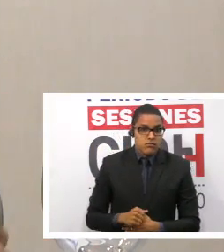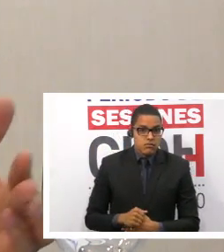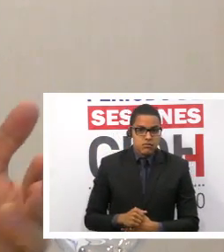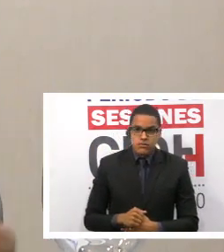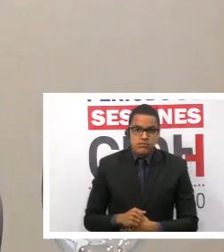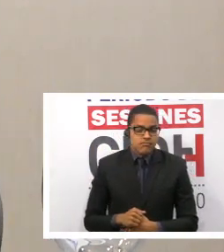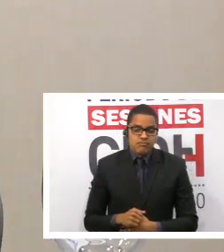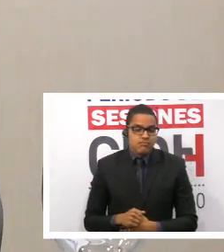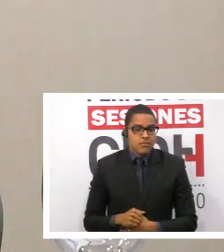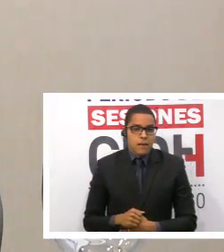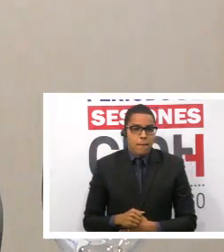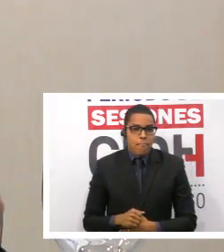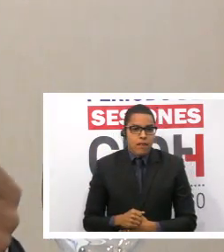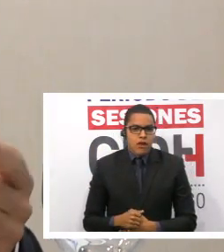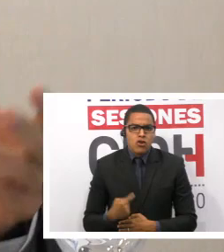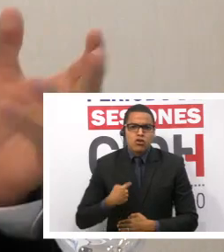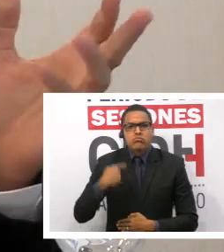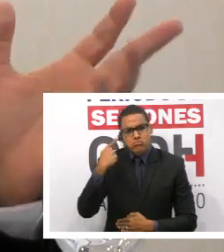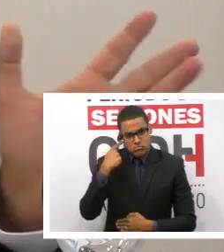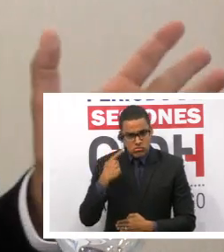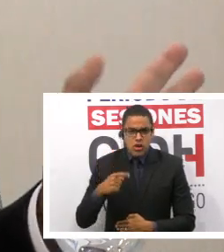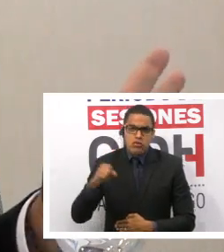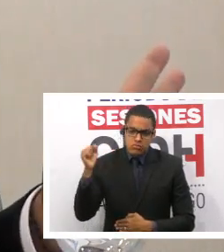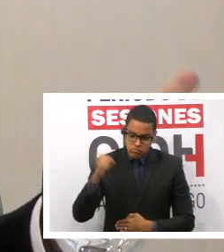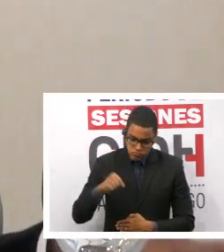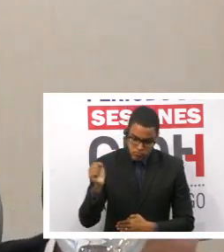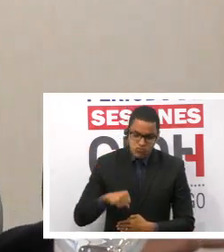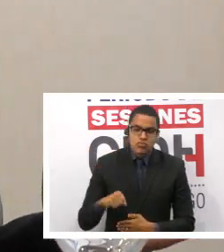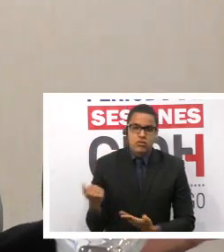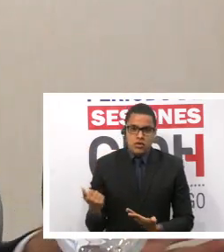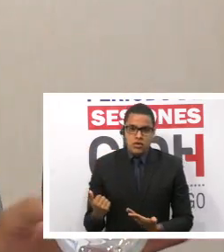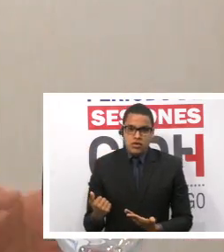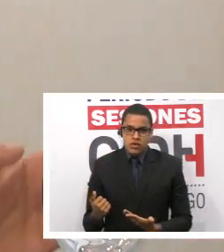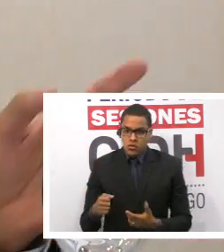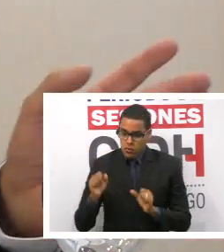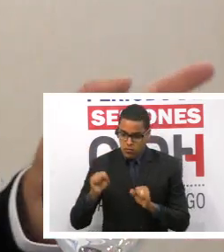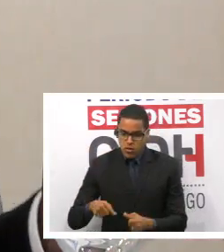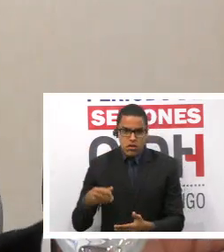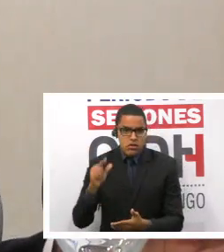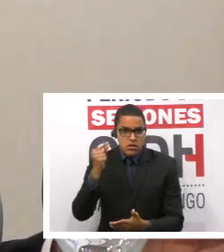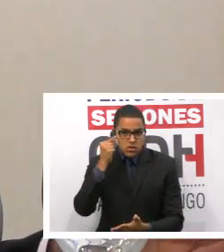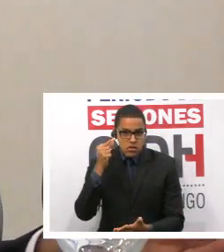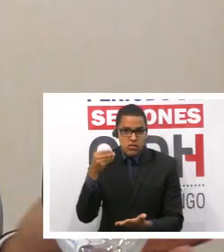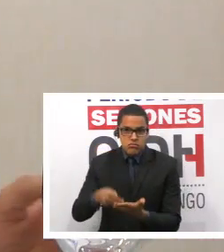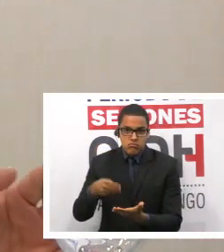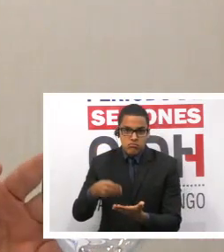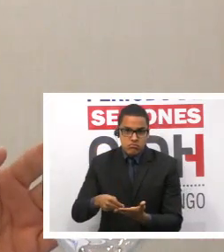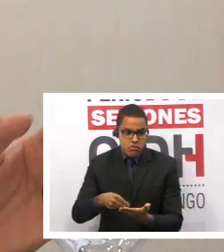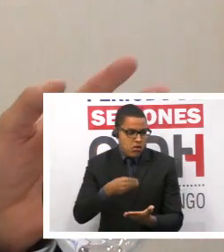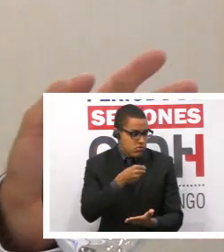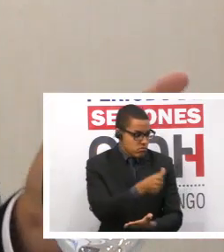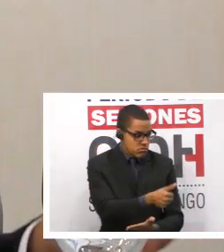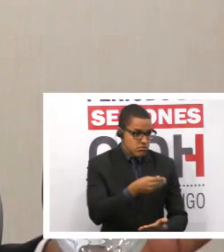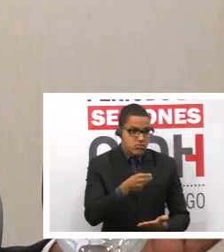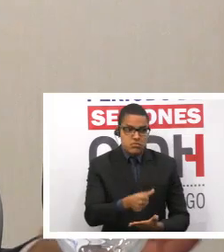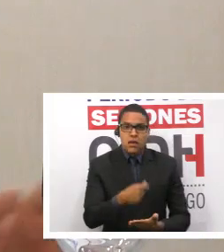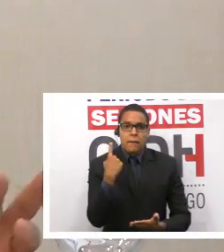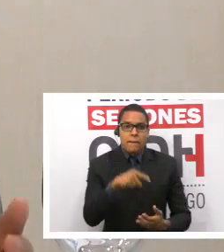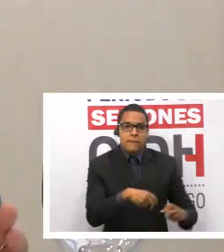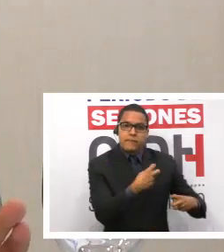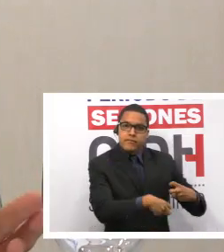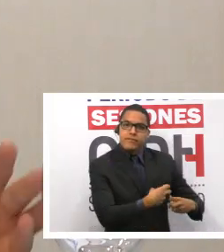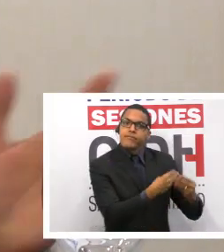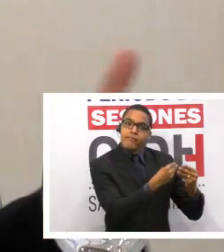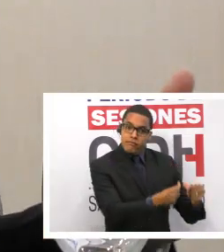usual de los ministros de economía es es que no hay otra forma es que no hay de dónde sacar dinero tenemos que cortarle a